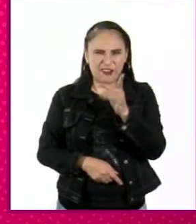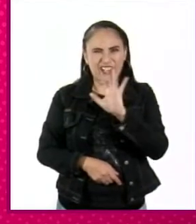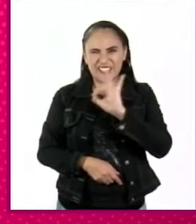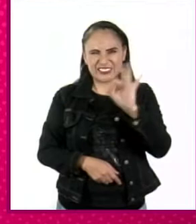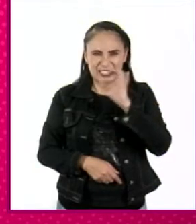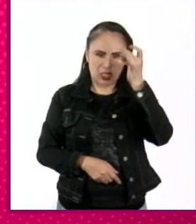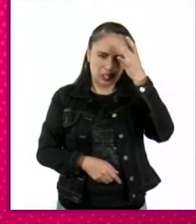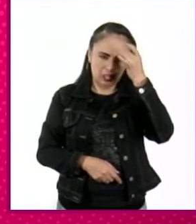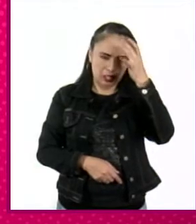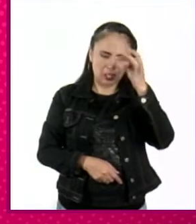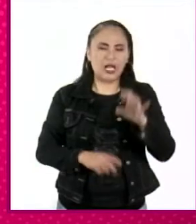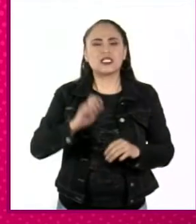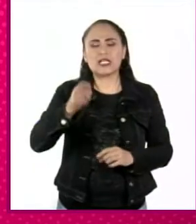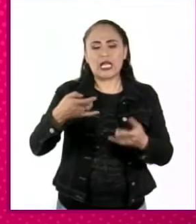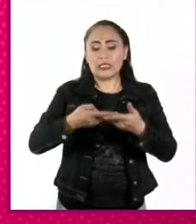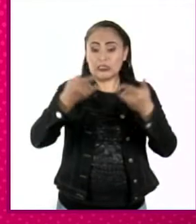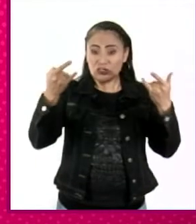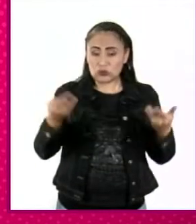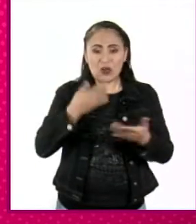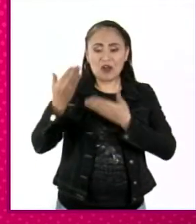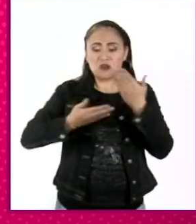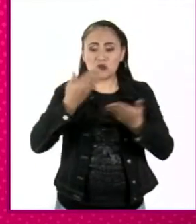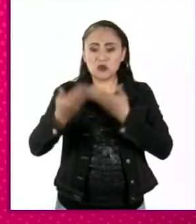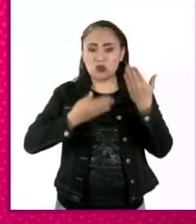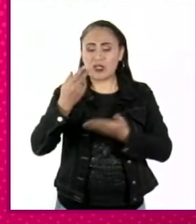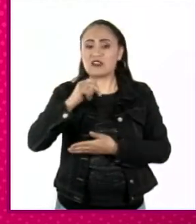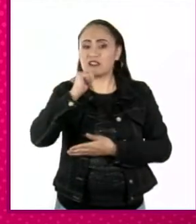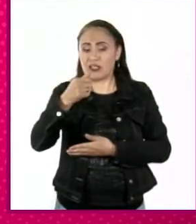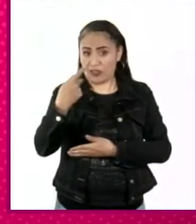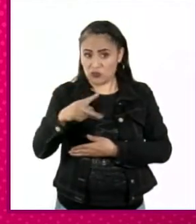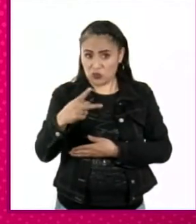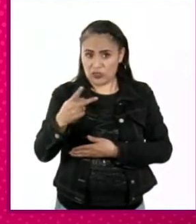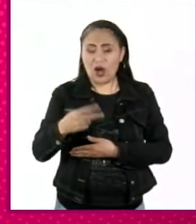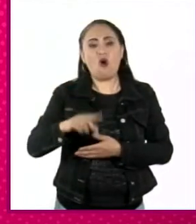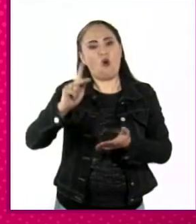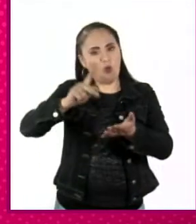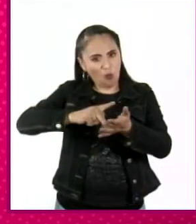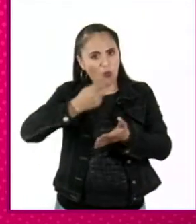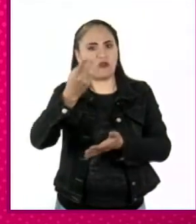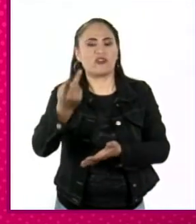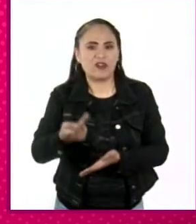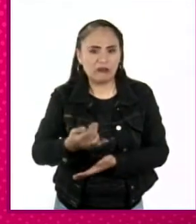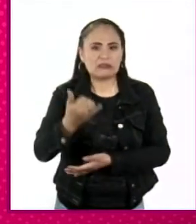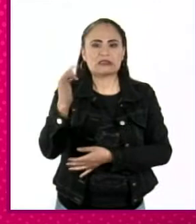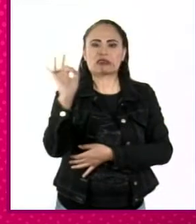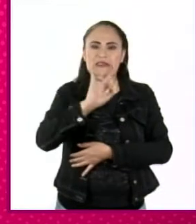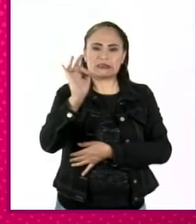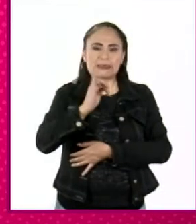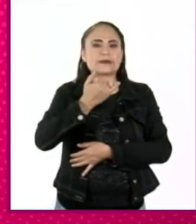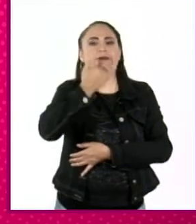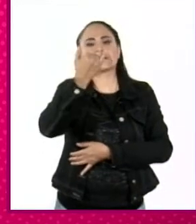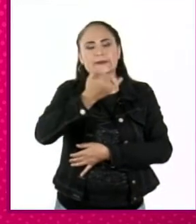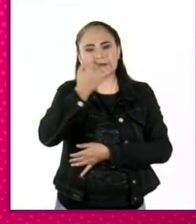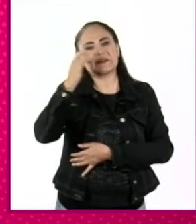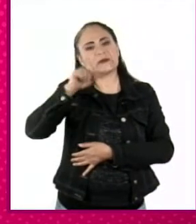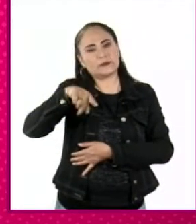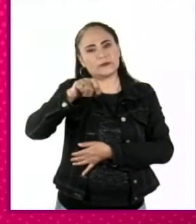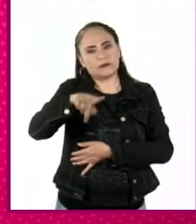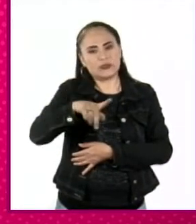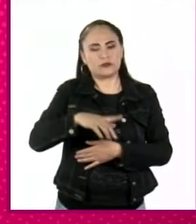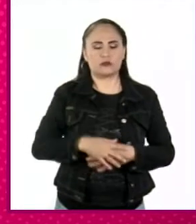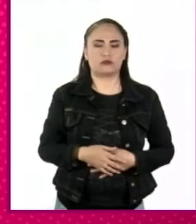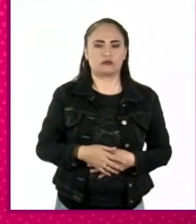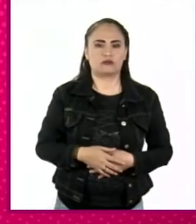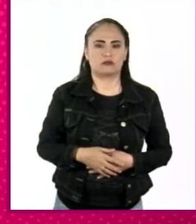repetir. Y no solo eso, comete los mismos errores. En la actualidad